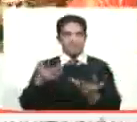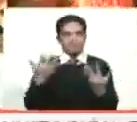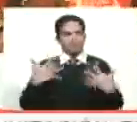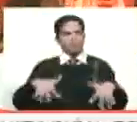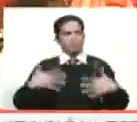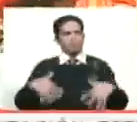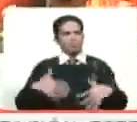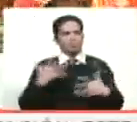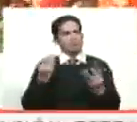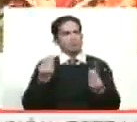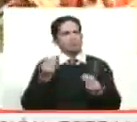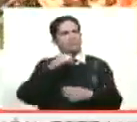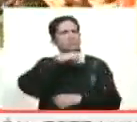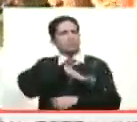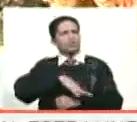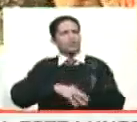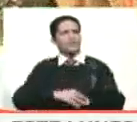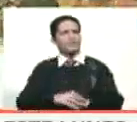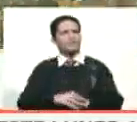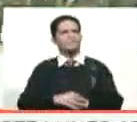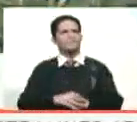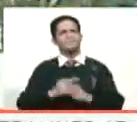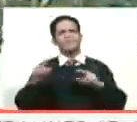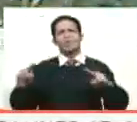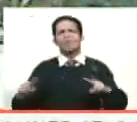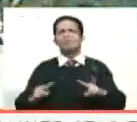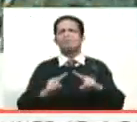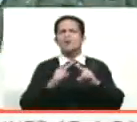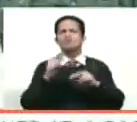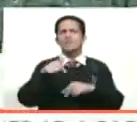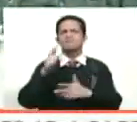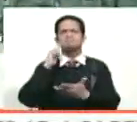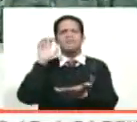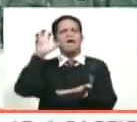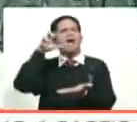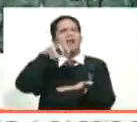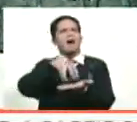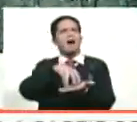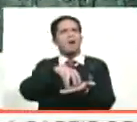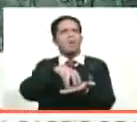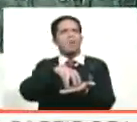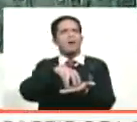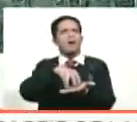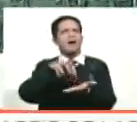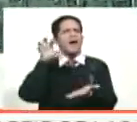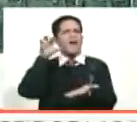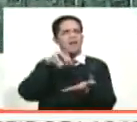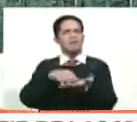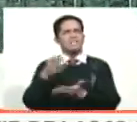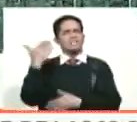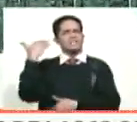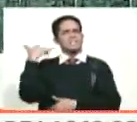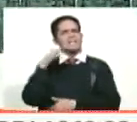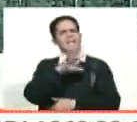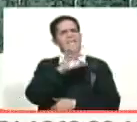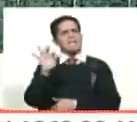este encuentro de caminos que ha sido Aragua para las luchas de 500 años de